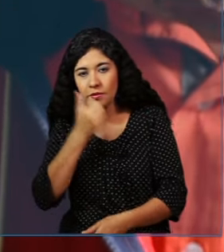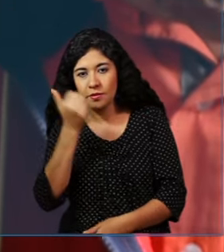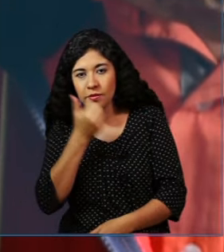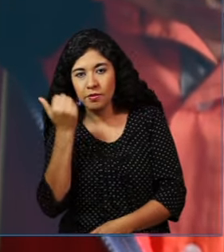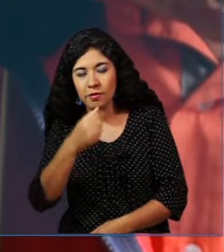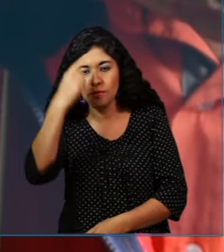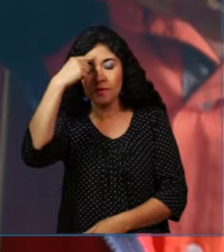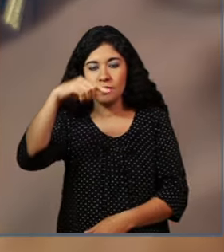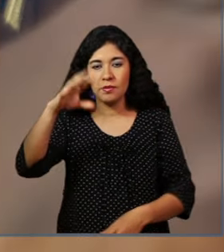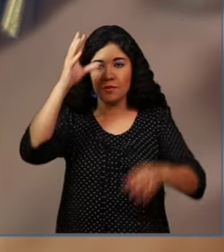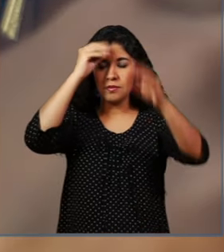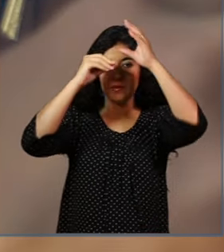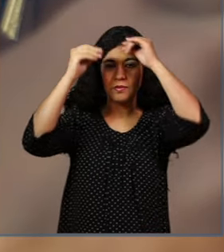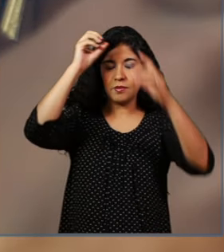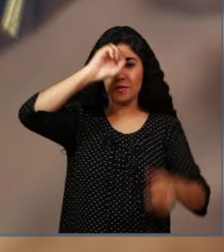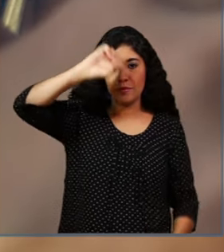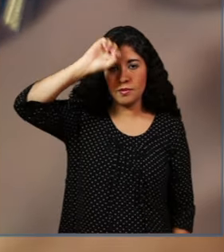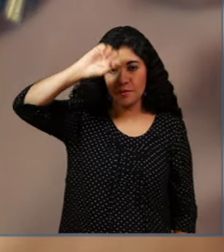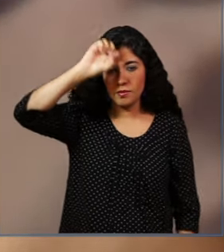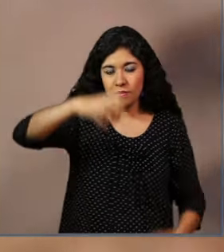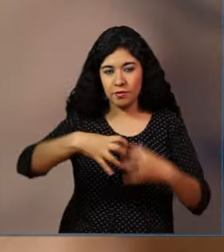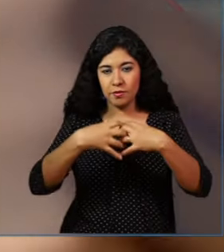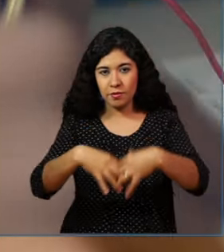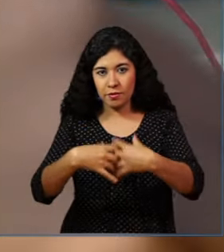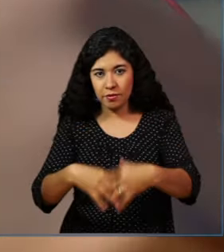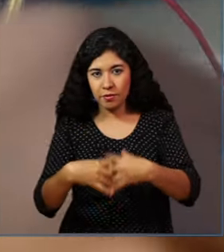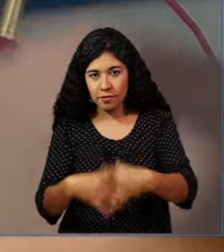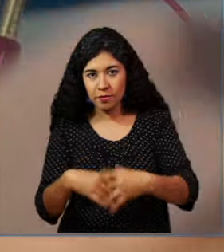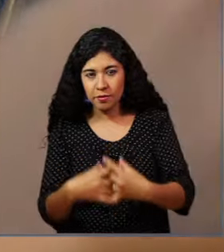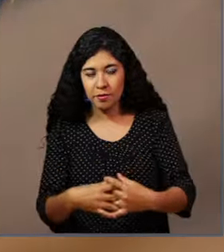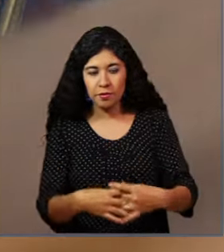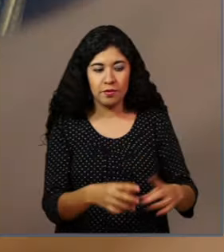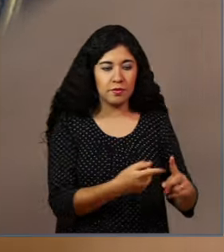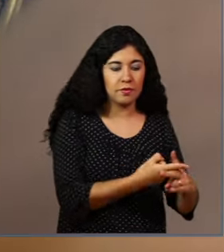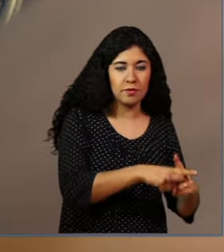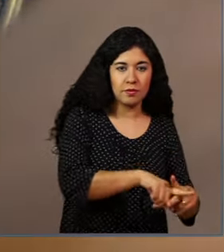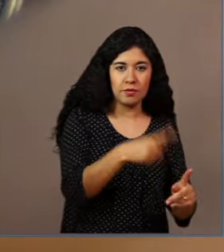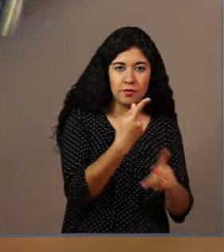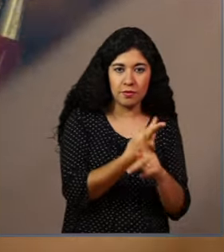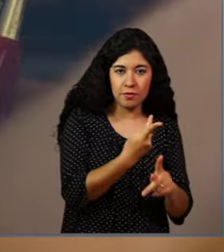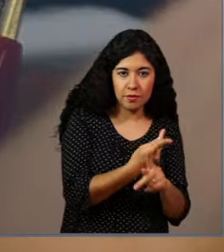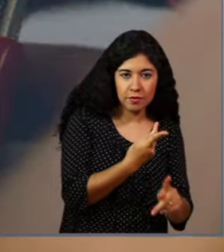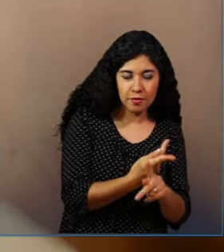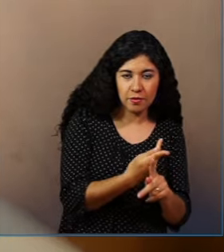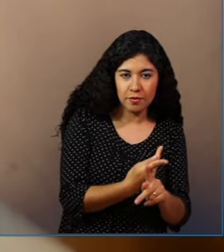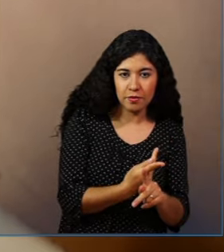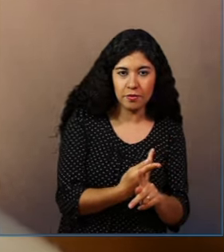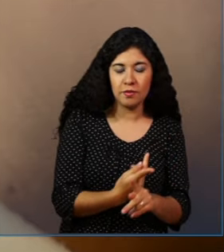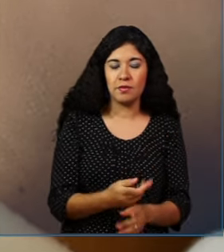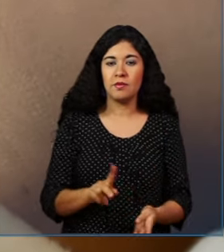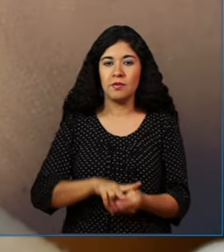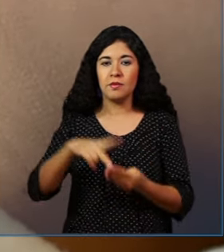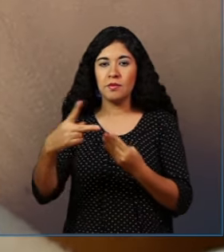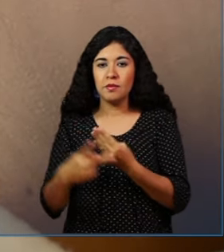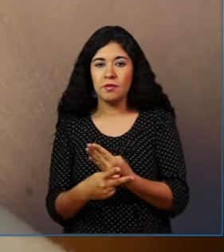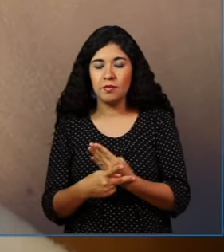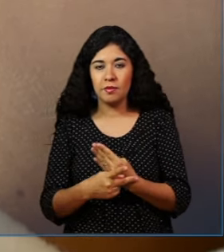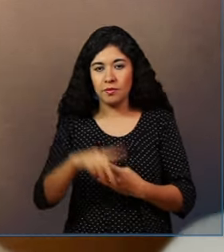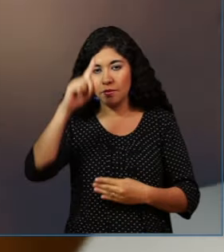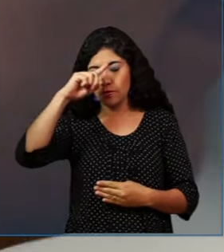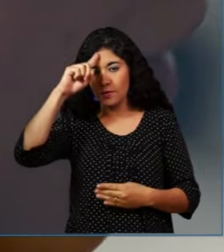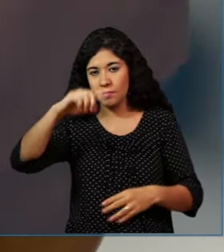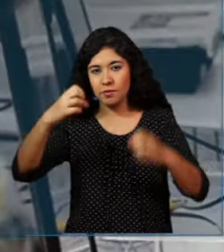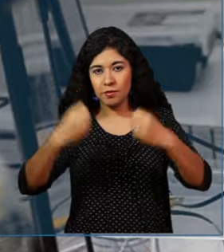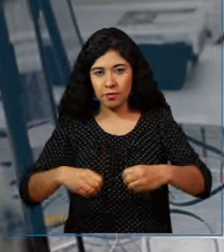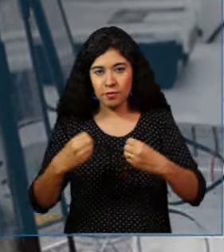estudiante tenga experiencias vivenciales en las empresas, lo que aumenta su vocación desde la preparatoria. El modelo de Orientación